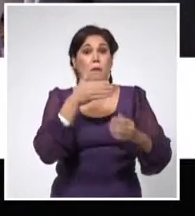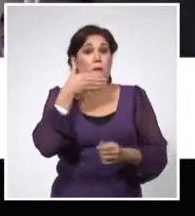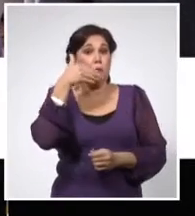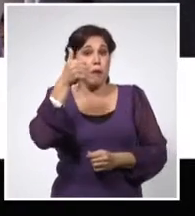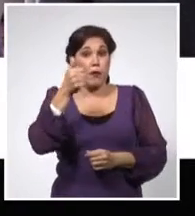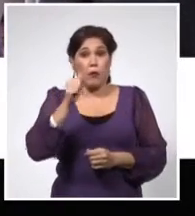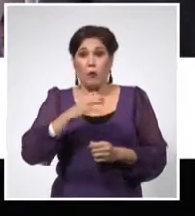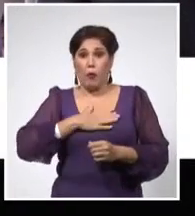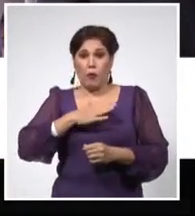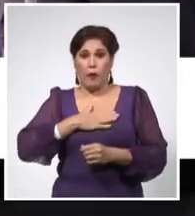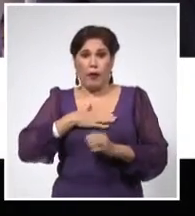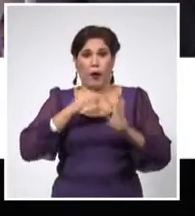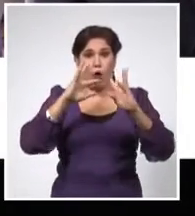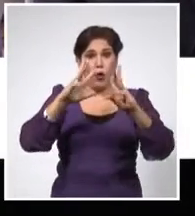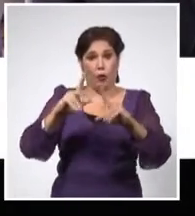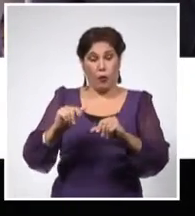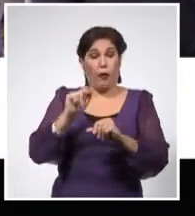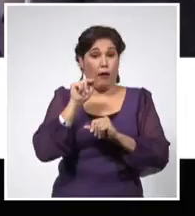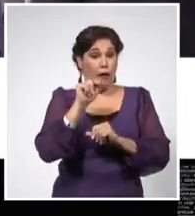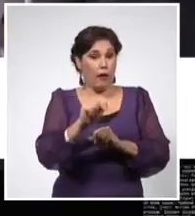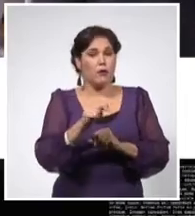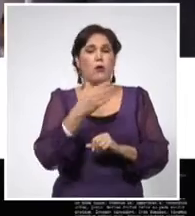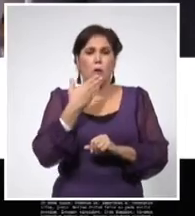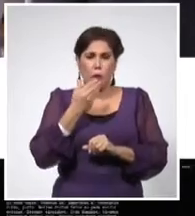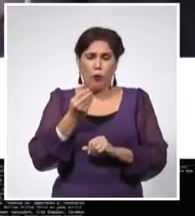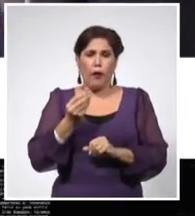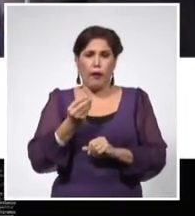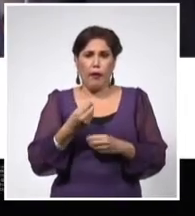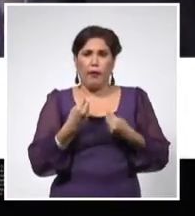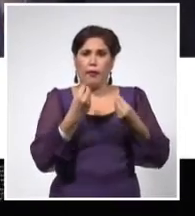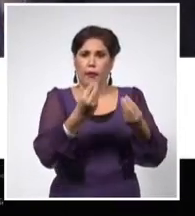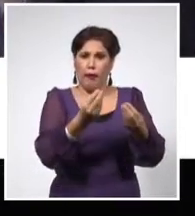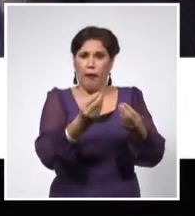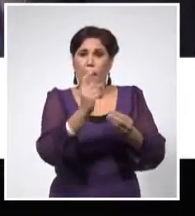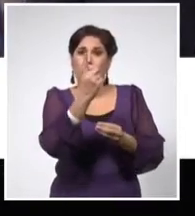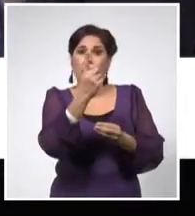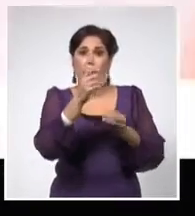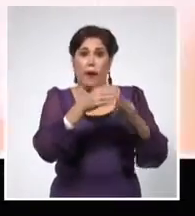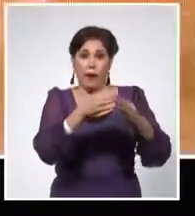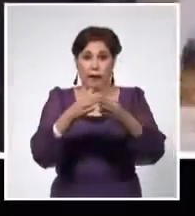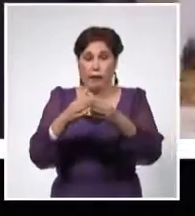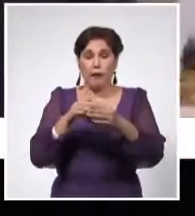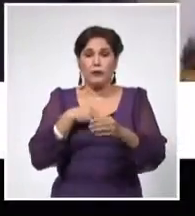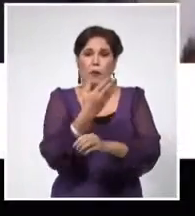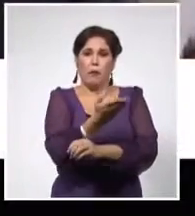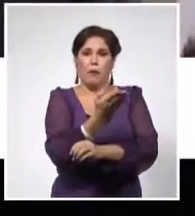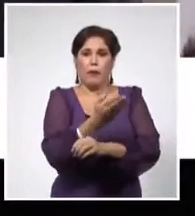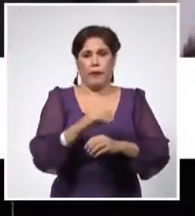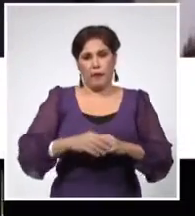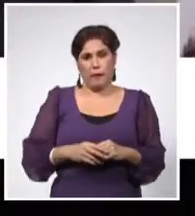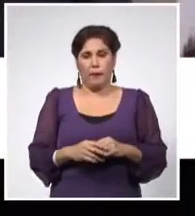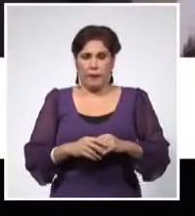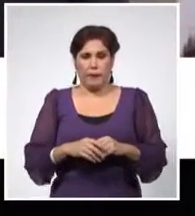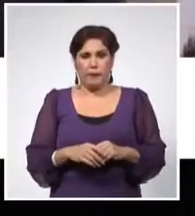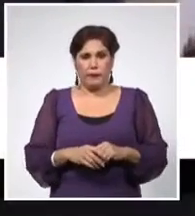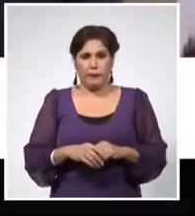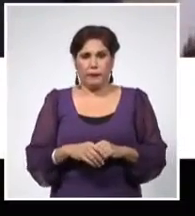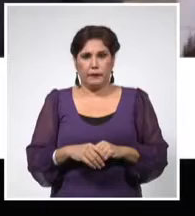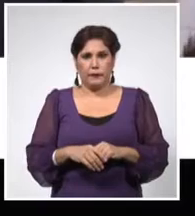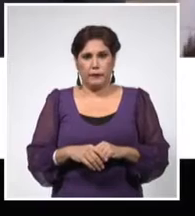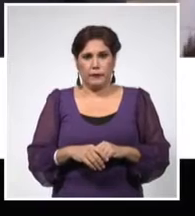nuestra propiedad robada, así que se merece la vergonzosa distinción de ser la primera en ser demandada.